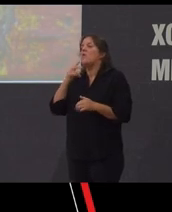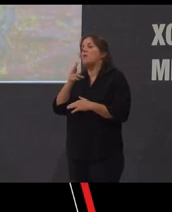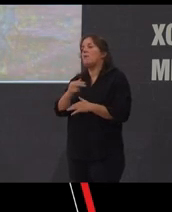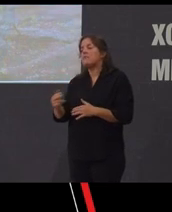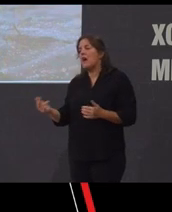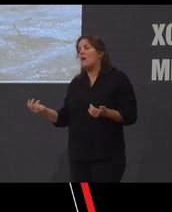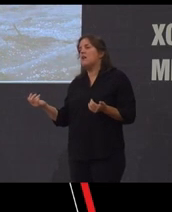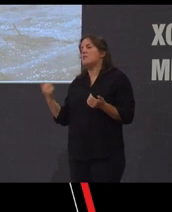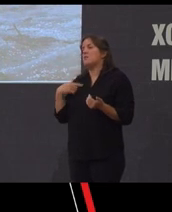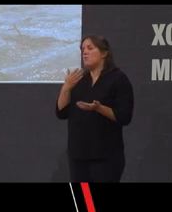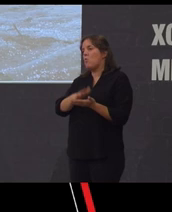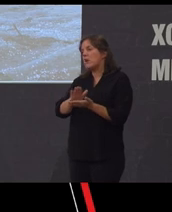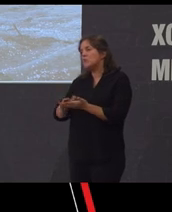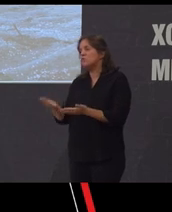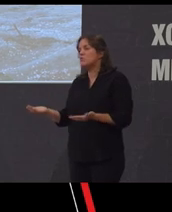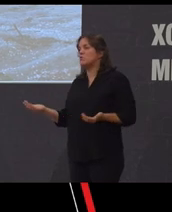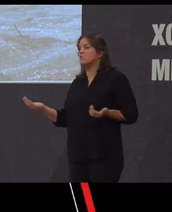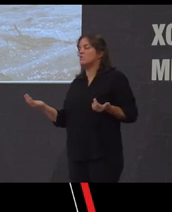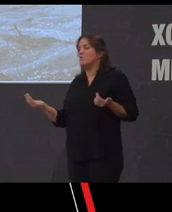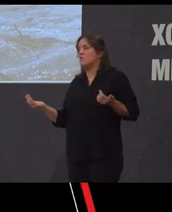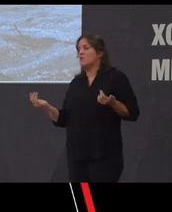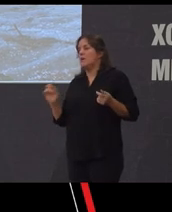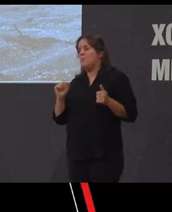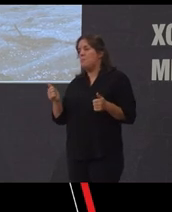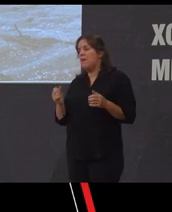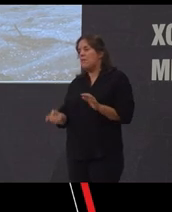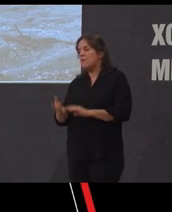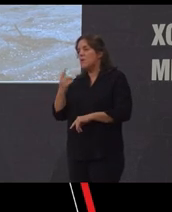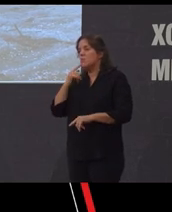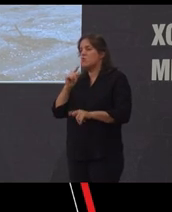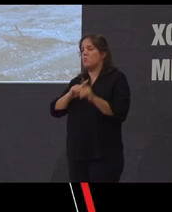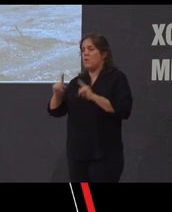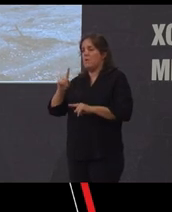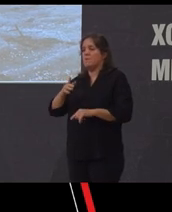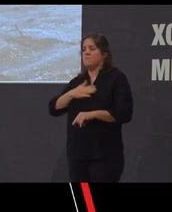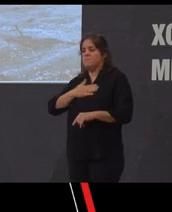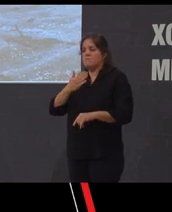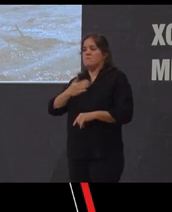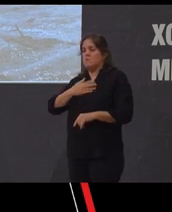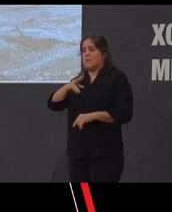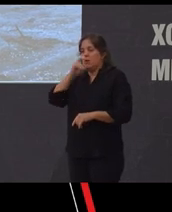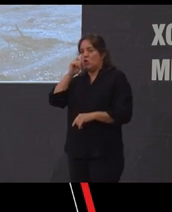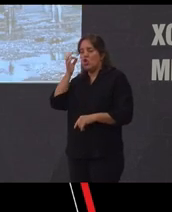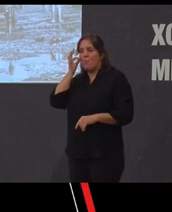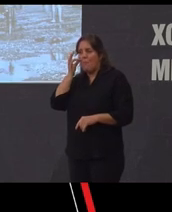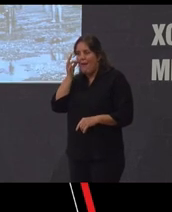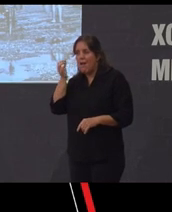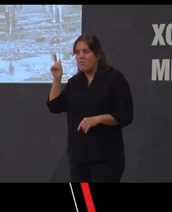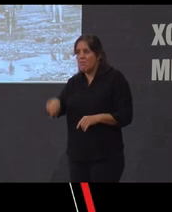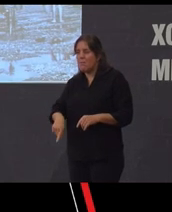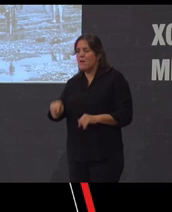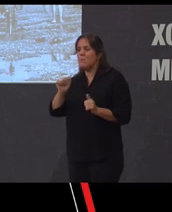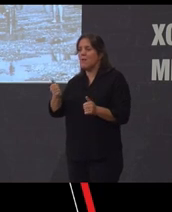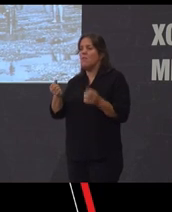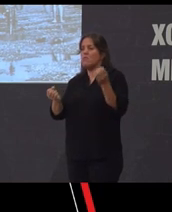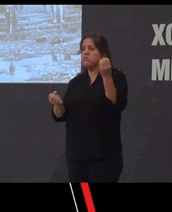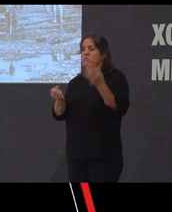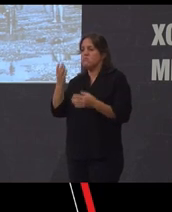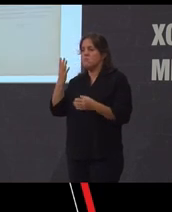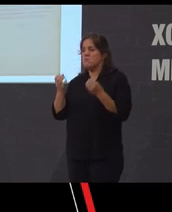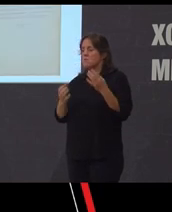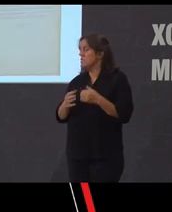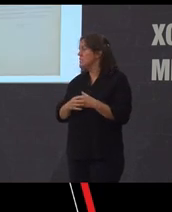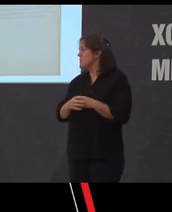peixes mortos, empiezan a aparecer problemas respiratorios, problemas cutáneos, empiezan a emitir, digamos, a